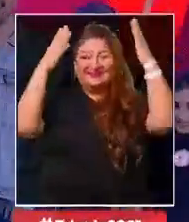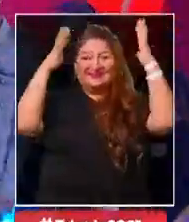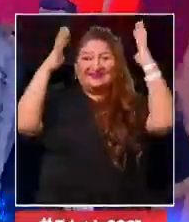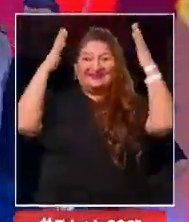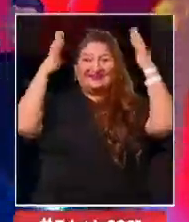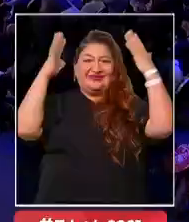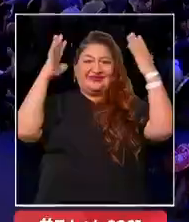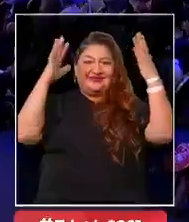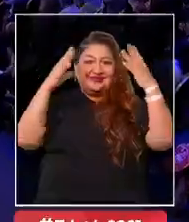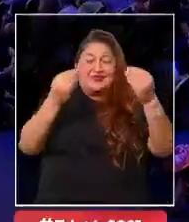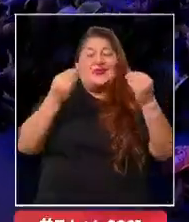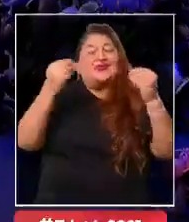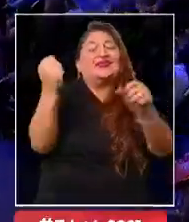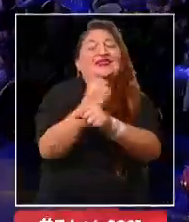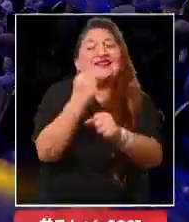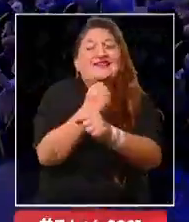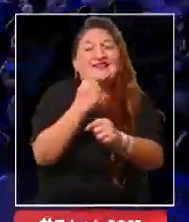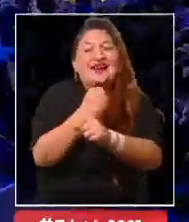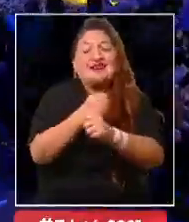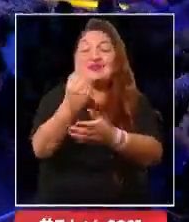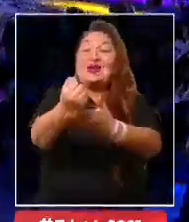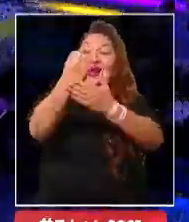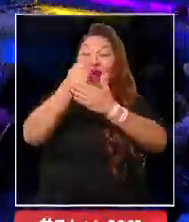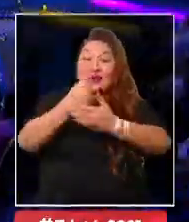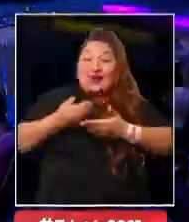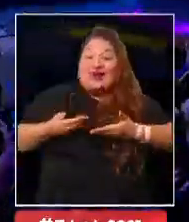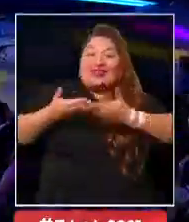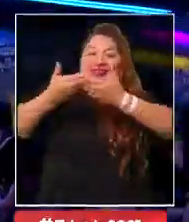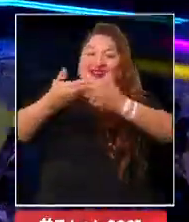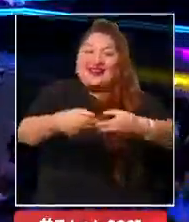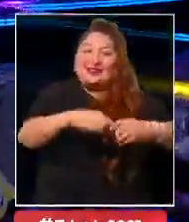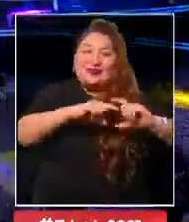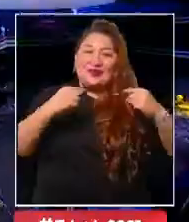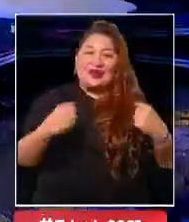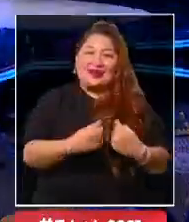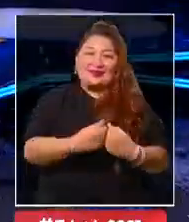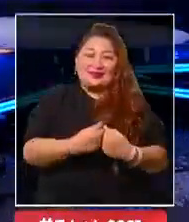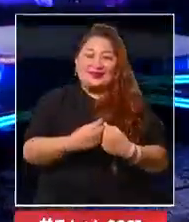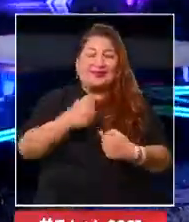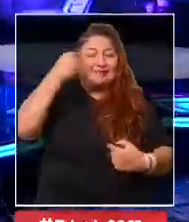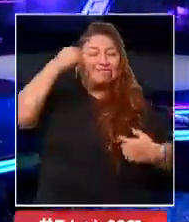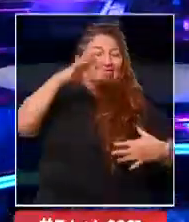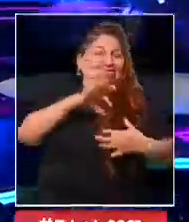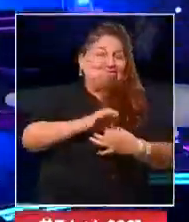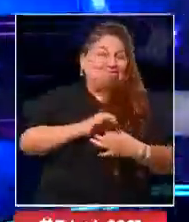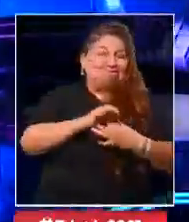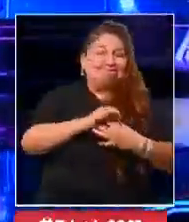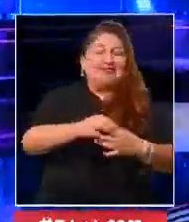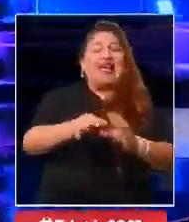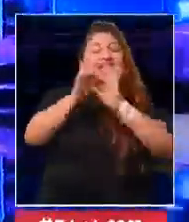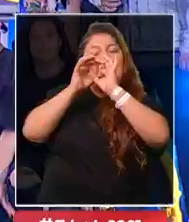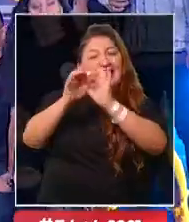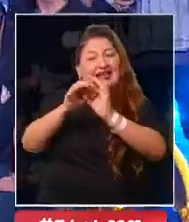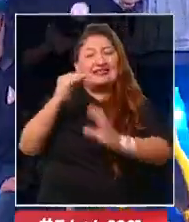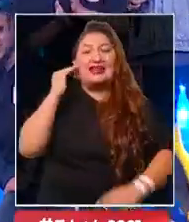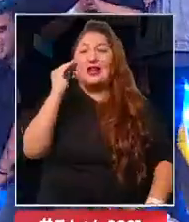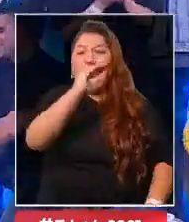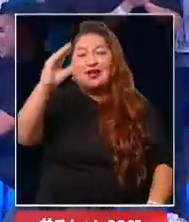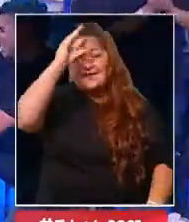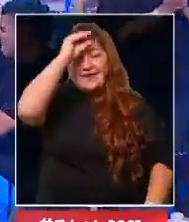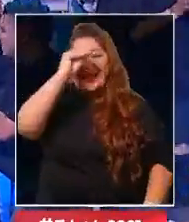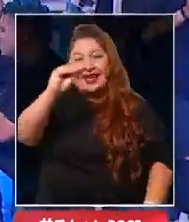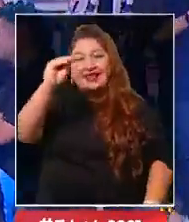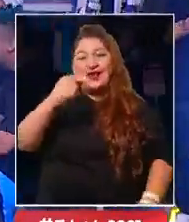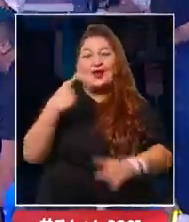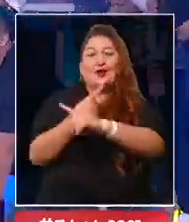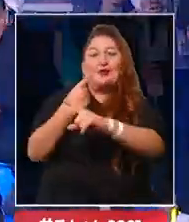Extraordinario trabajo, por favor, si me ayudan a entregar estos corazones, a Hacer Sentido. Quiero agradecer a nuestros niños embajadores. Tuve la oportunidad de conversar con Ian,